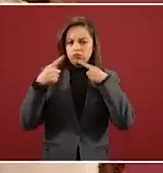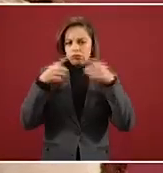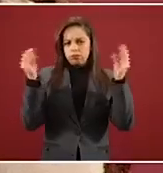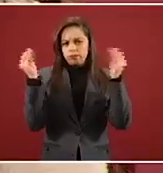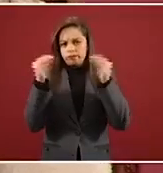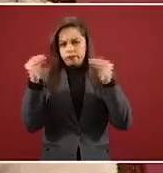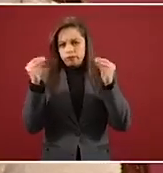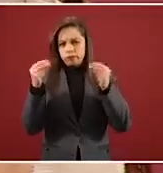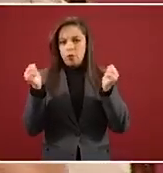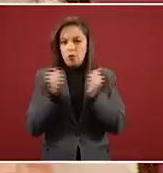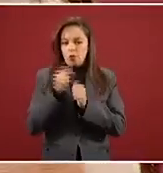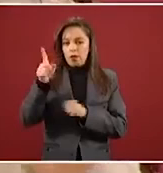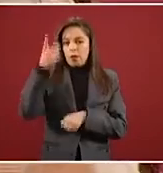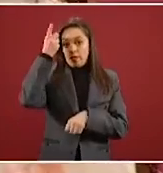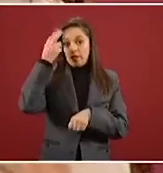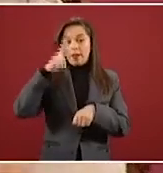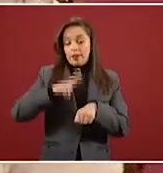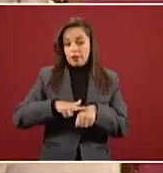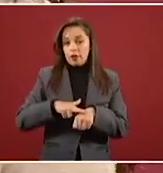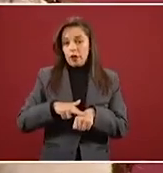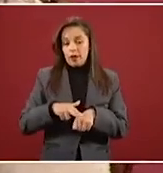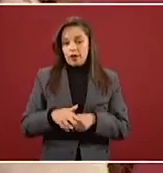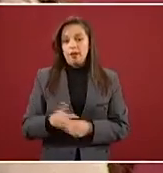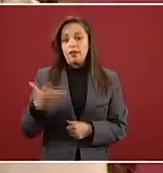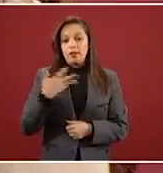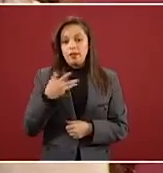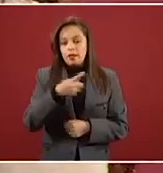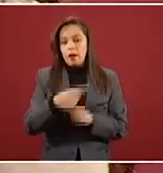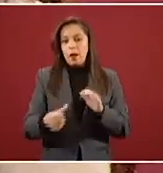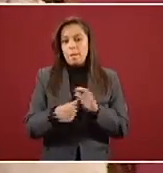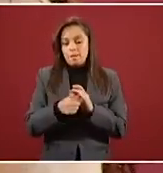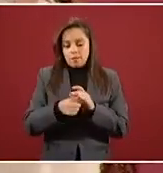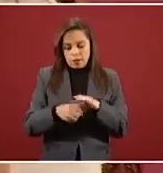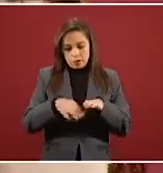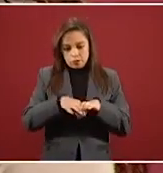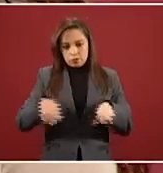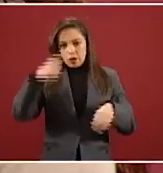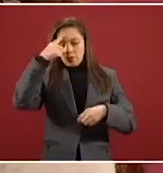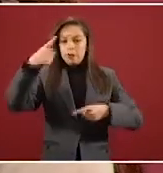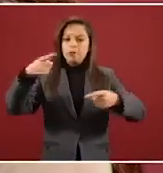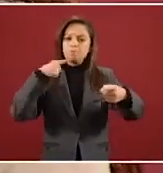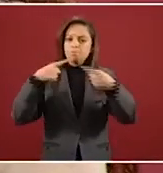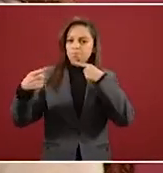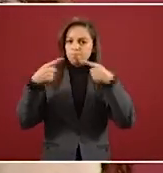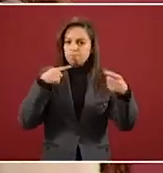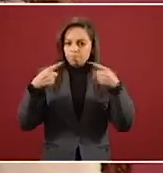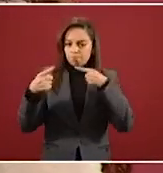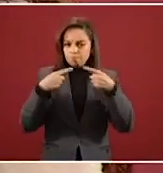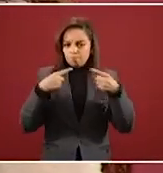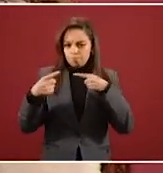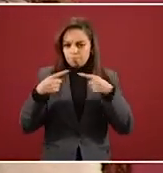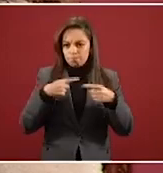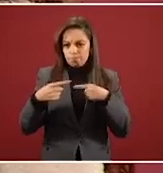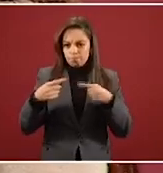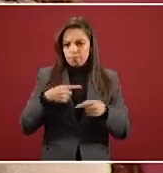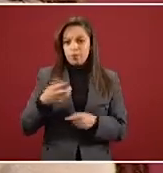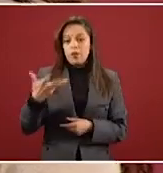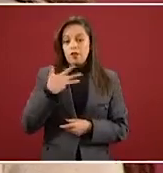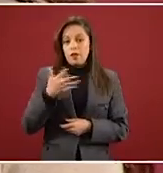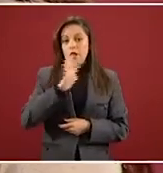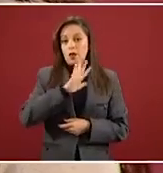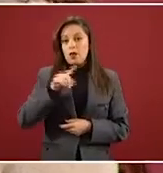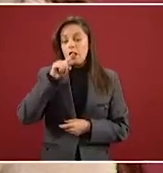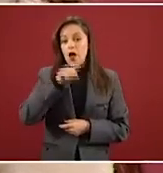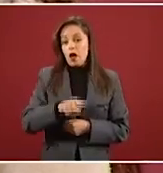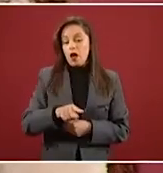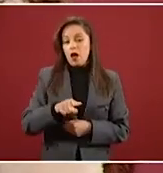como lo sabemos, estamos teniendo estas mesas de negociación, hay ya un emplazamiento a huelga presentado que